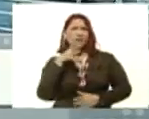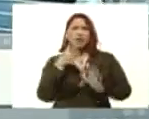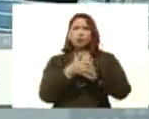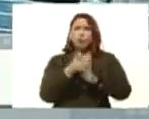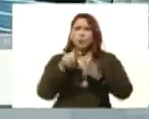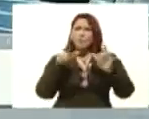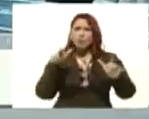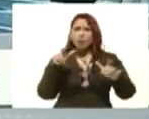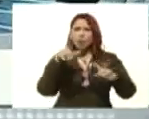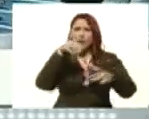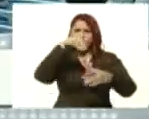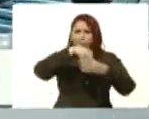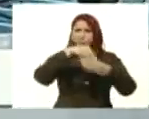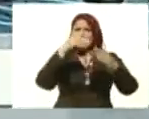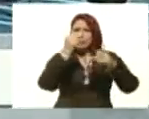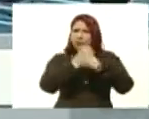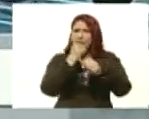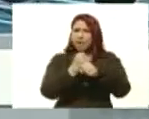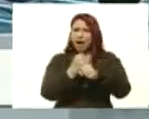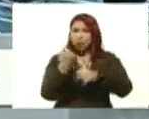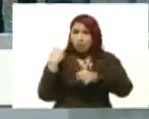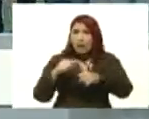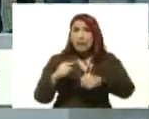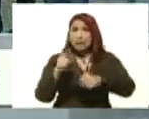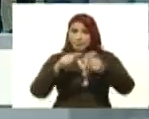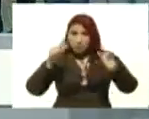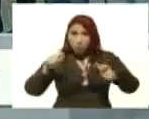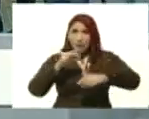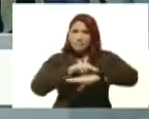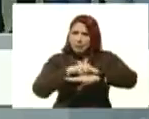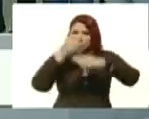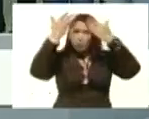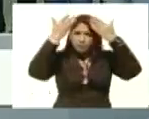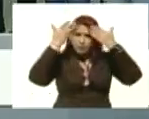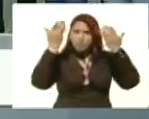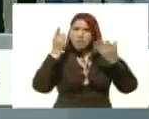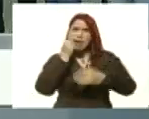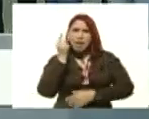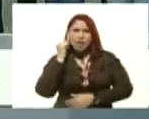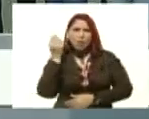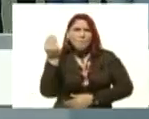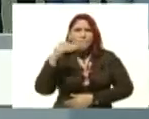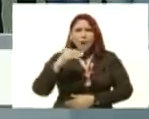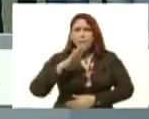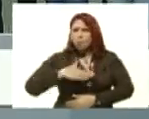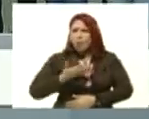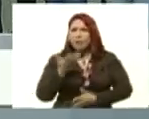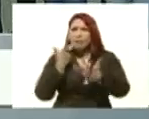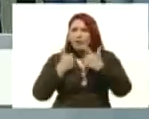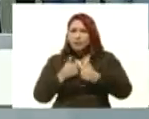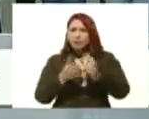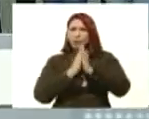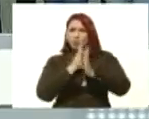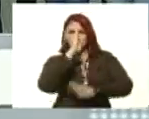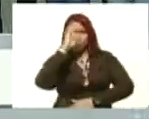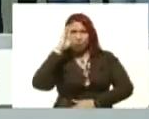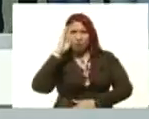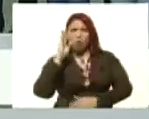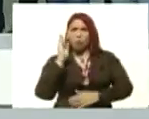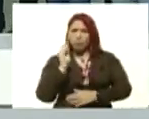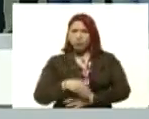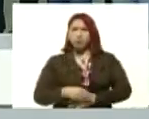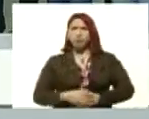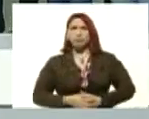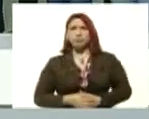personal? Tienen el personal médico, de enfermeros, enfermeras. ¿Qué más me puedes decir, Diosdado? Desde la